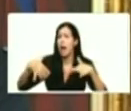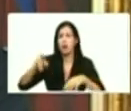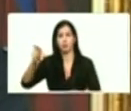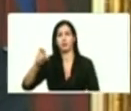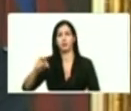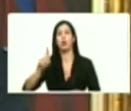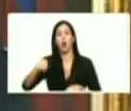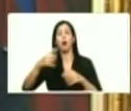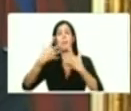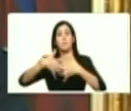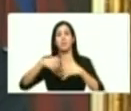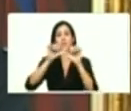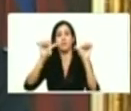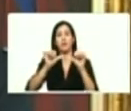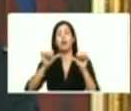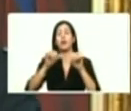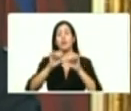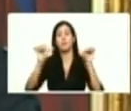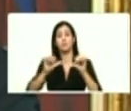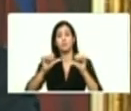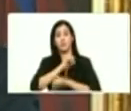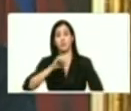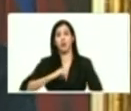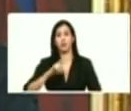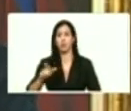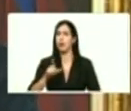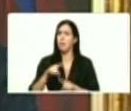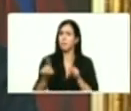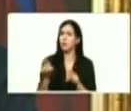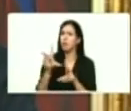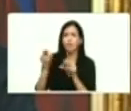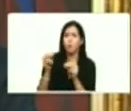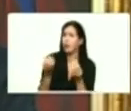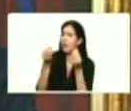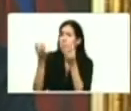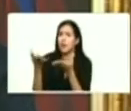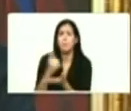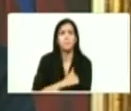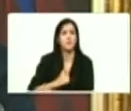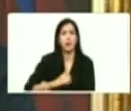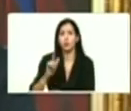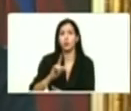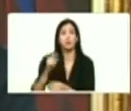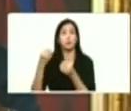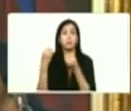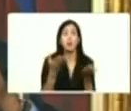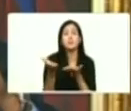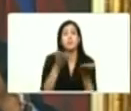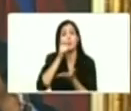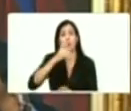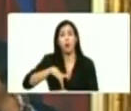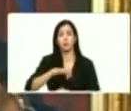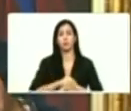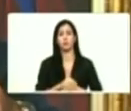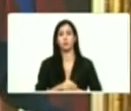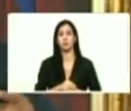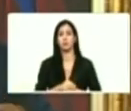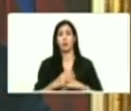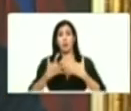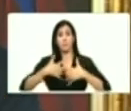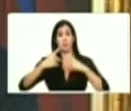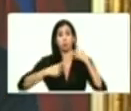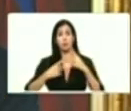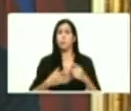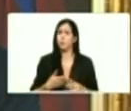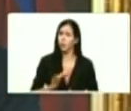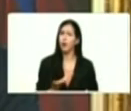cuando esto es para servir a un pueblo y la misión de alimentación bien fortalecida bien funcionando genera